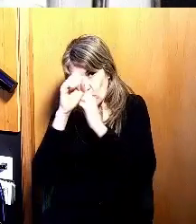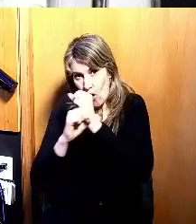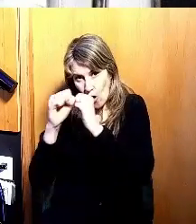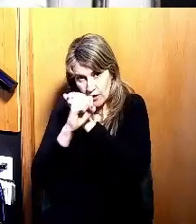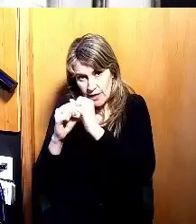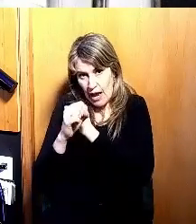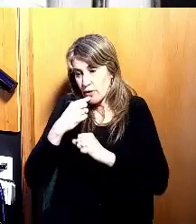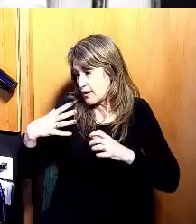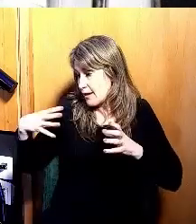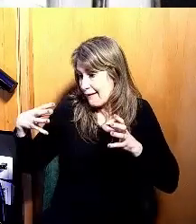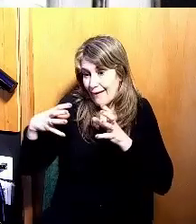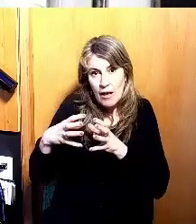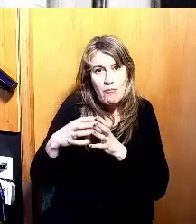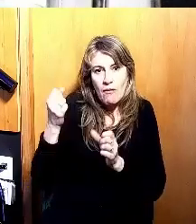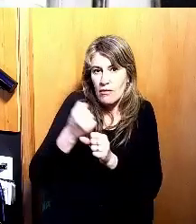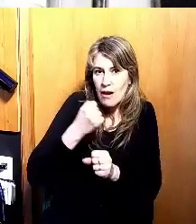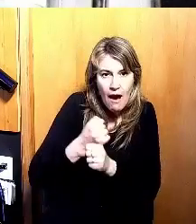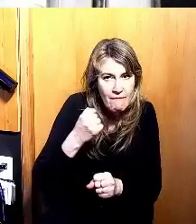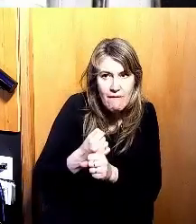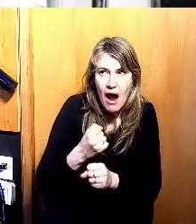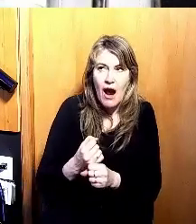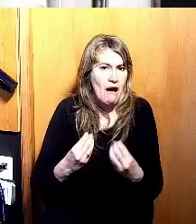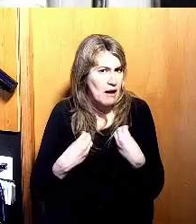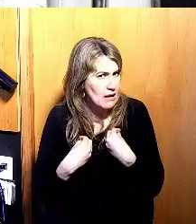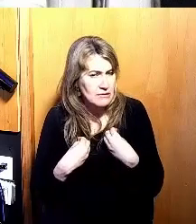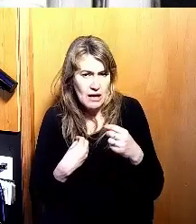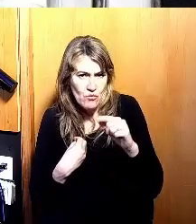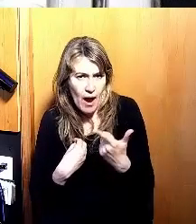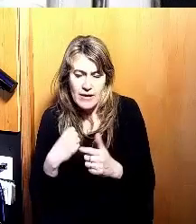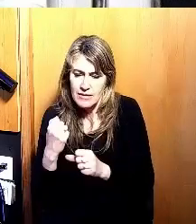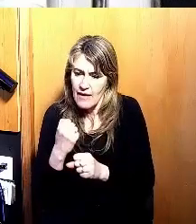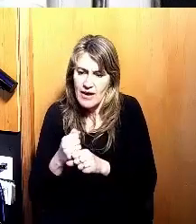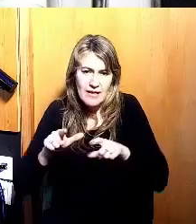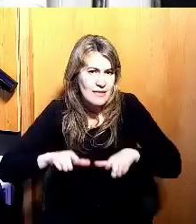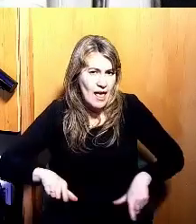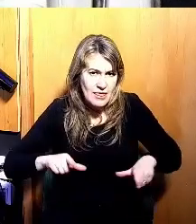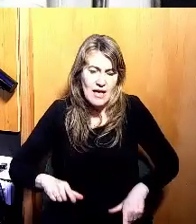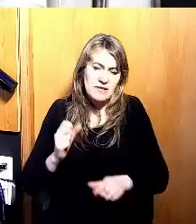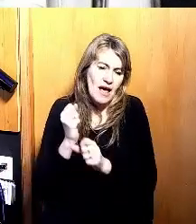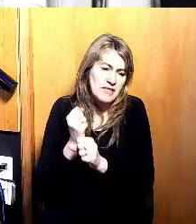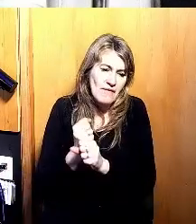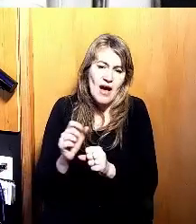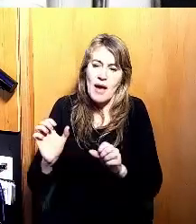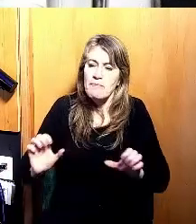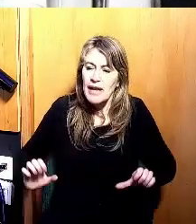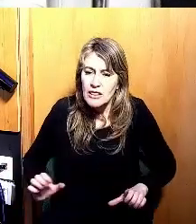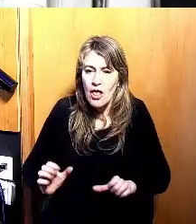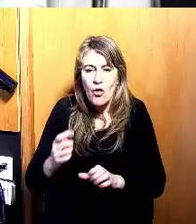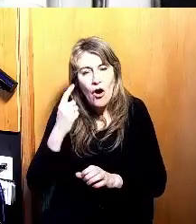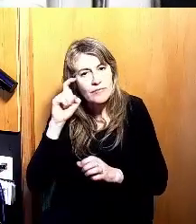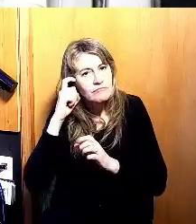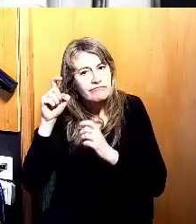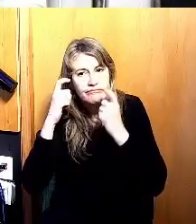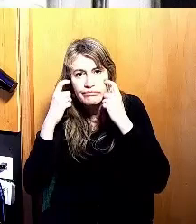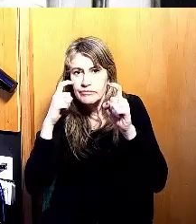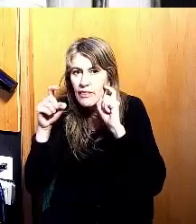equipo que trabaja incansablemente en trabajar con intendencias, con emprendedores, con personas que entienden que quizá